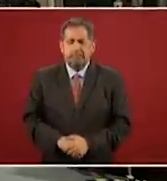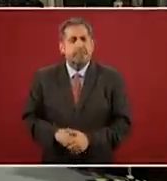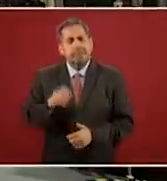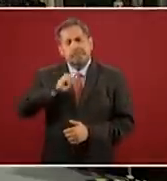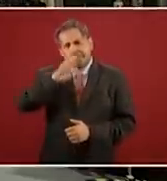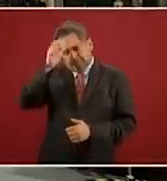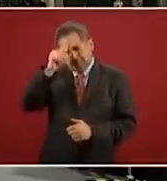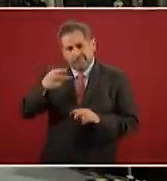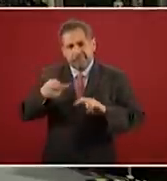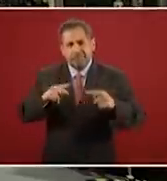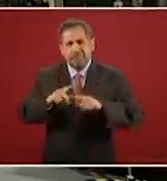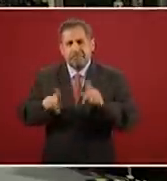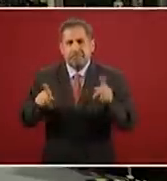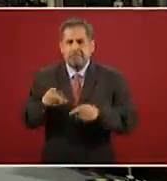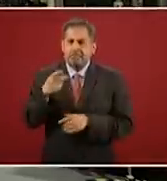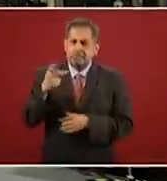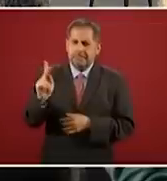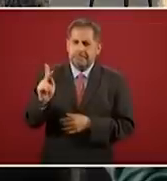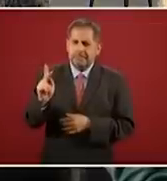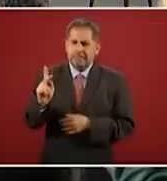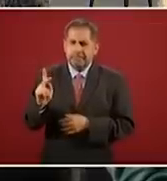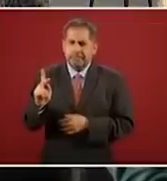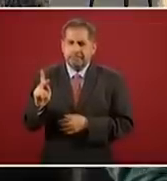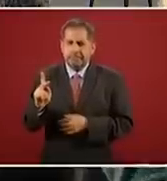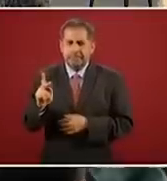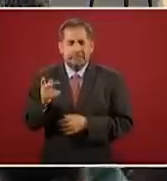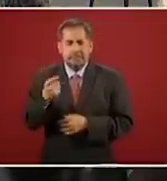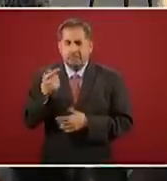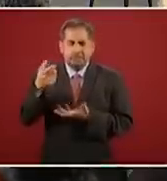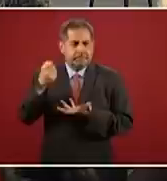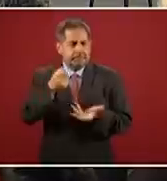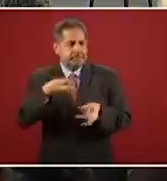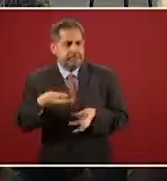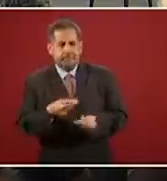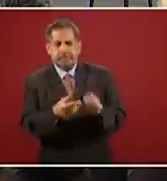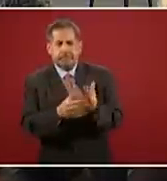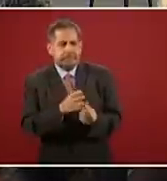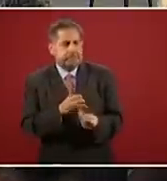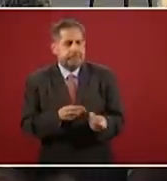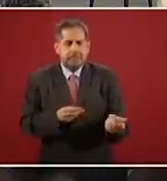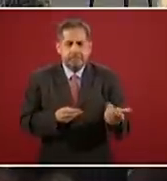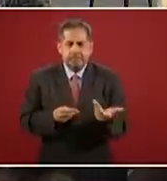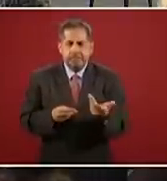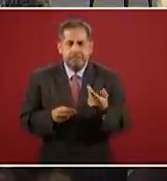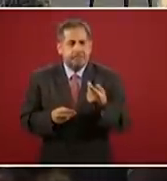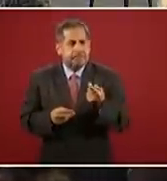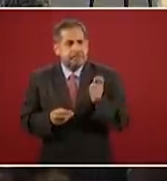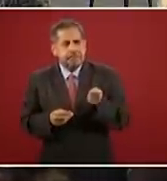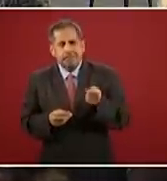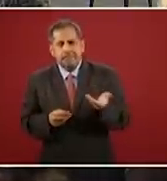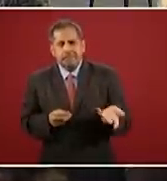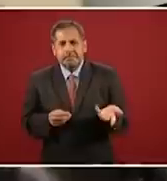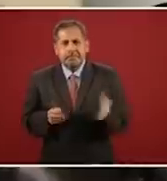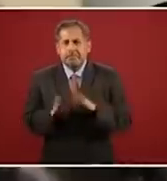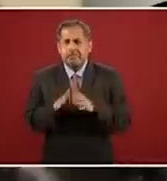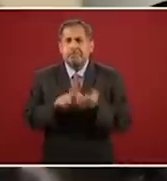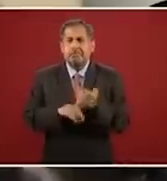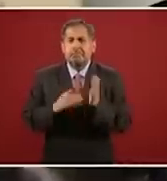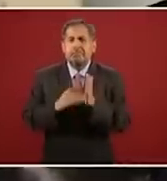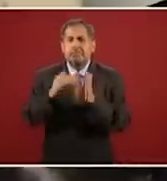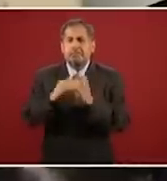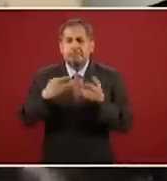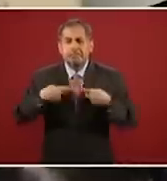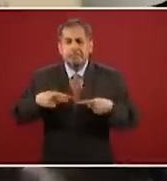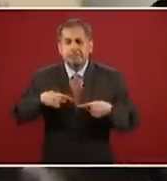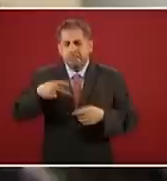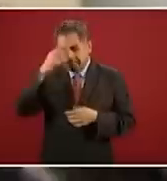embargo, a pesar de que se fue ese dinero por ahí, tendríamos que averiguar ese dinero con cuántos millones de